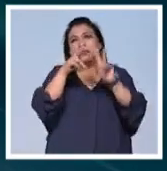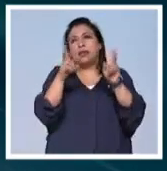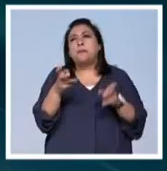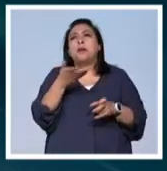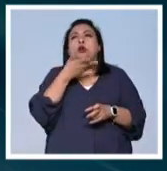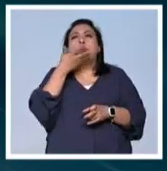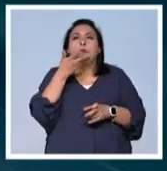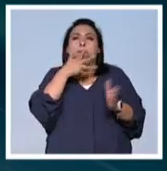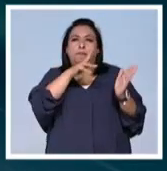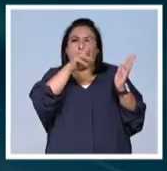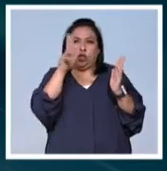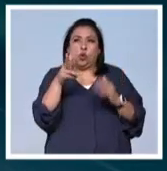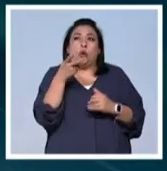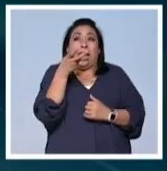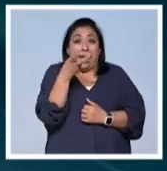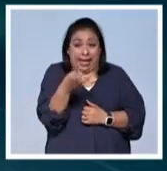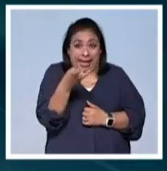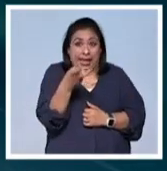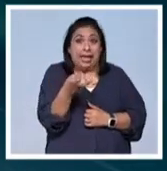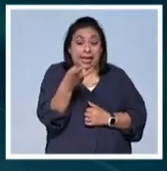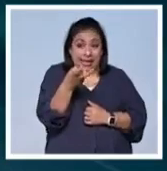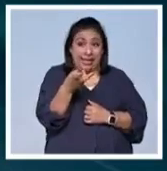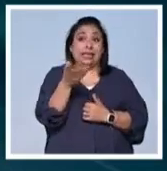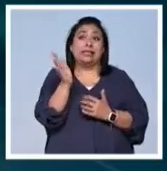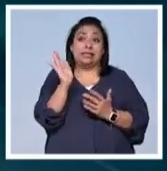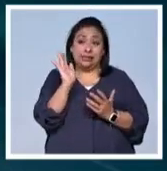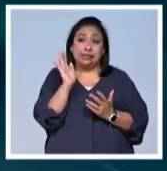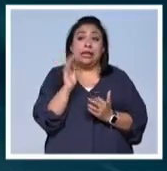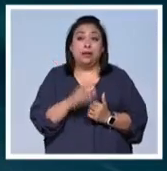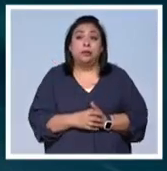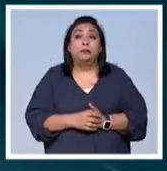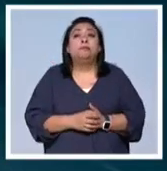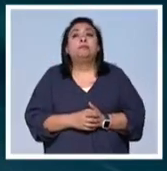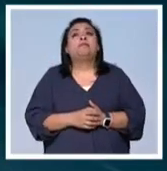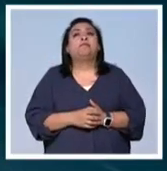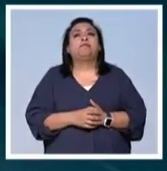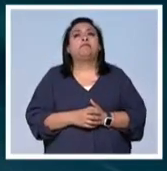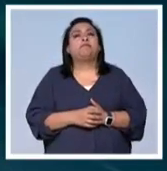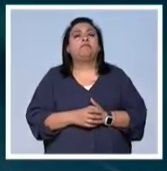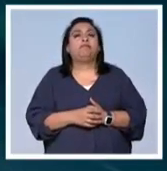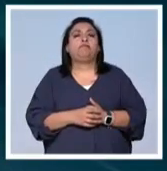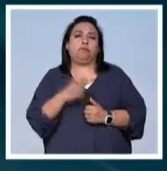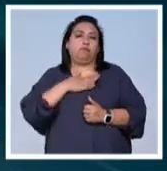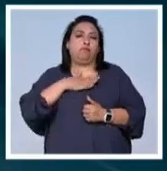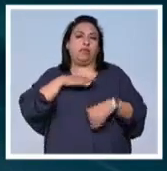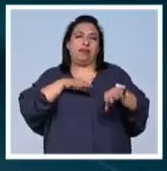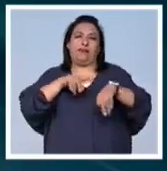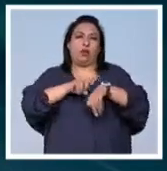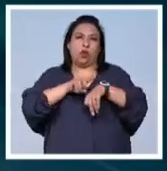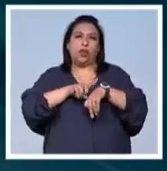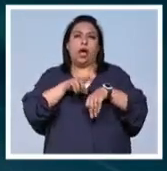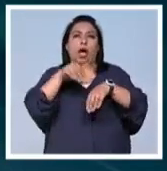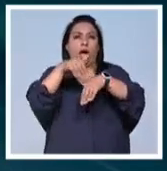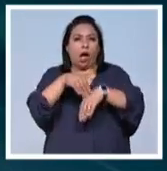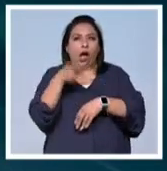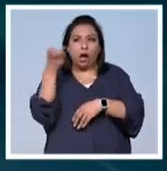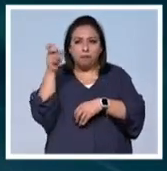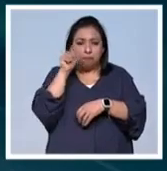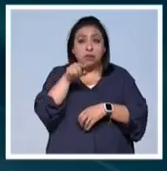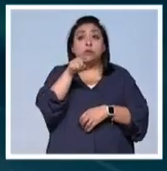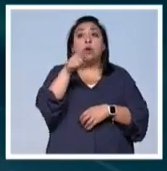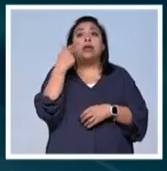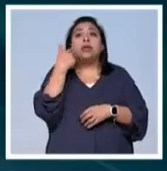de la tradición de la pintura que es la que básicamente es digamos la línea rectora de mi trabajo cotidiano Don